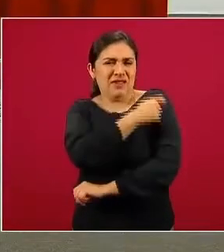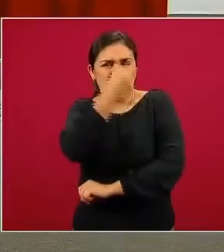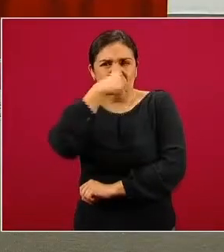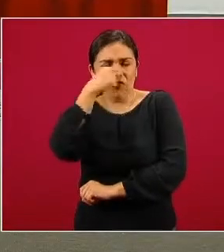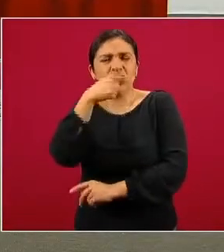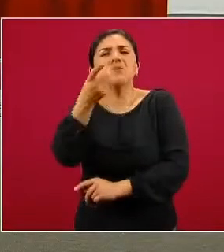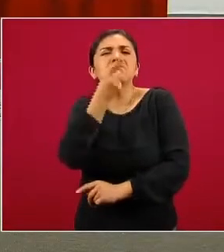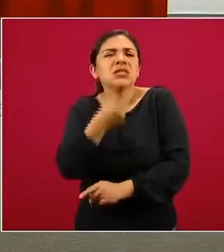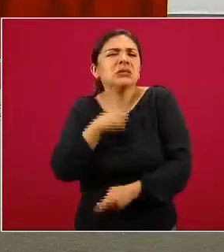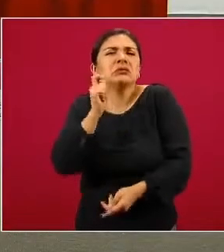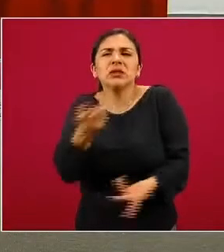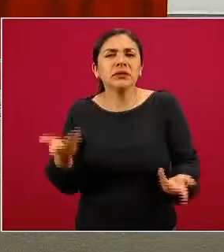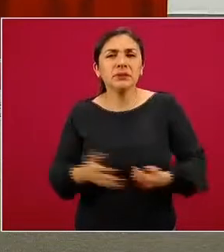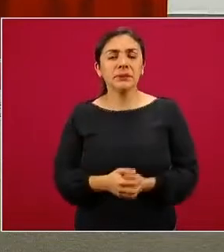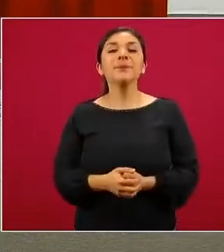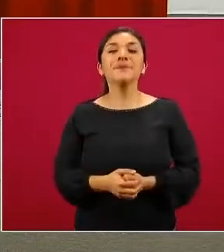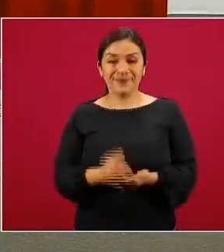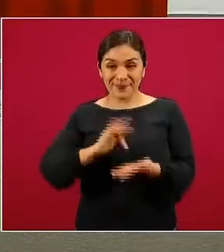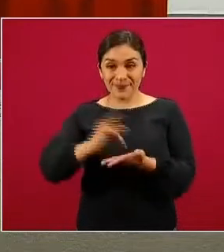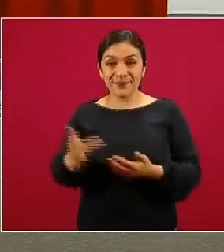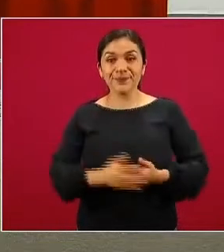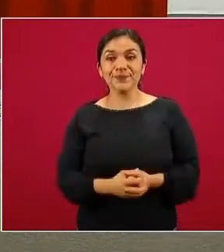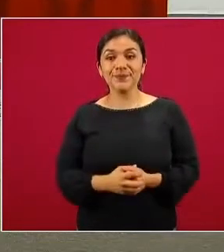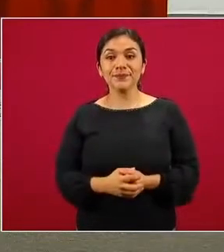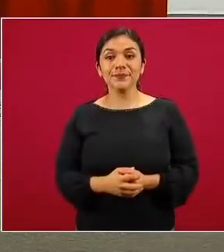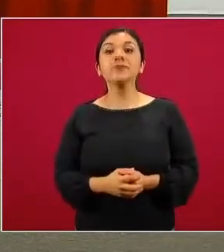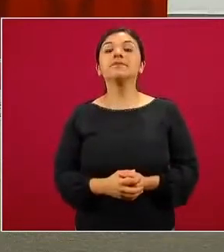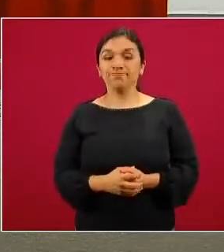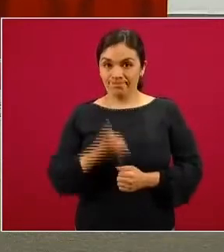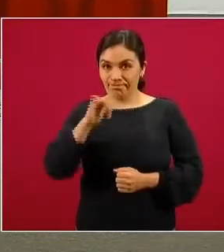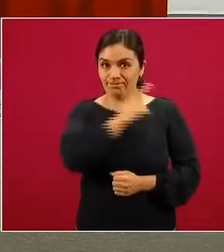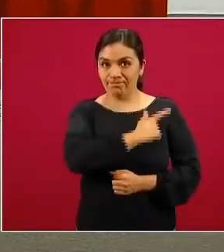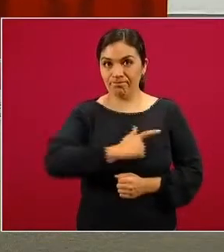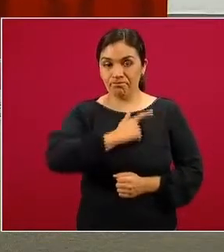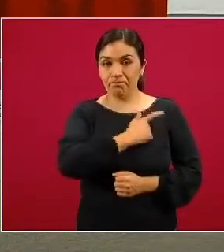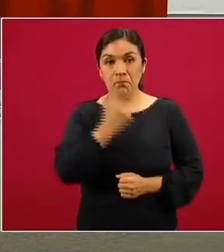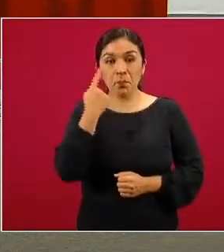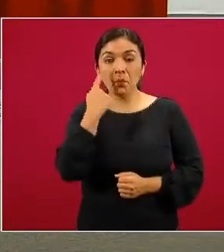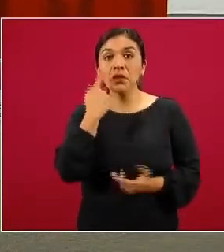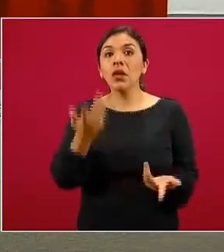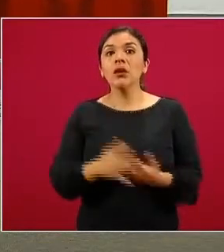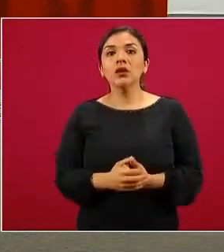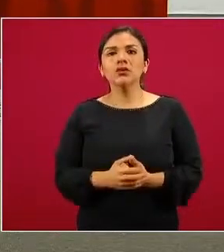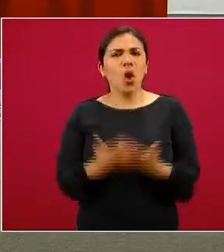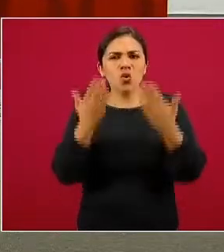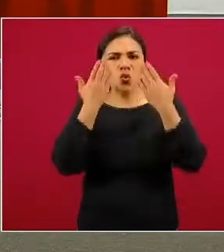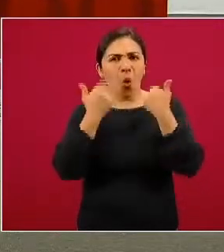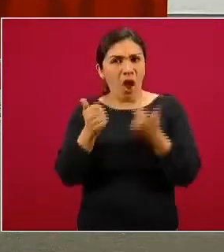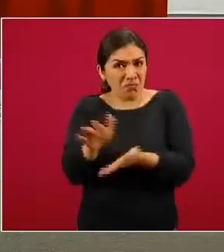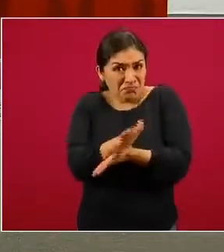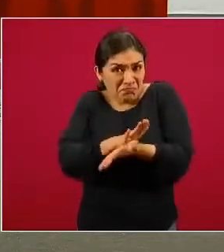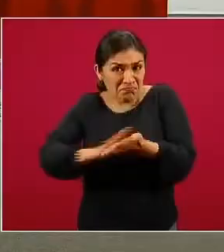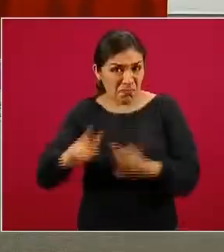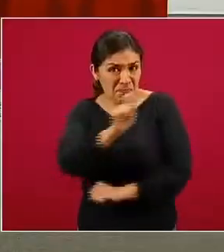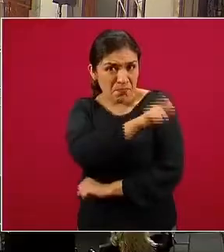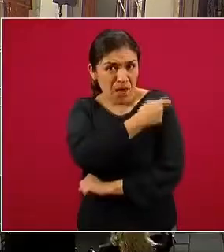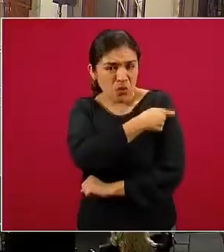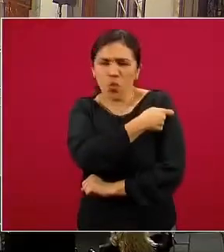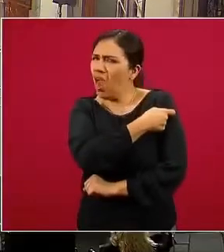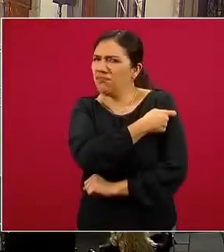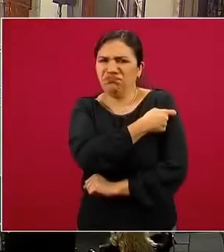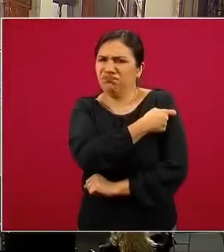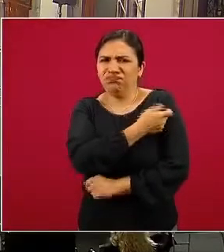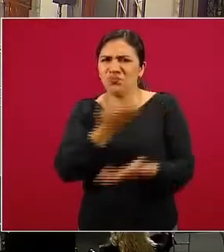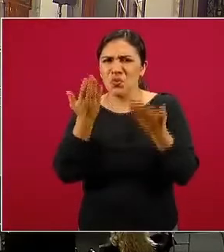decir al respecto? Gracias. Gracias, claro que sí. No hay desabasto de vacuna, eso no